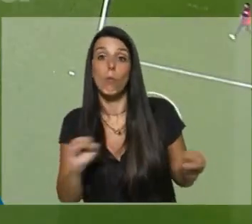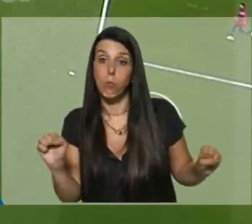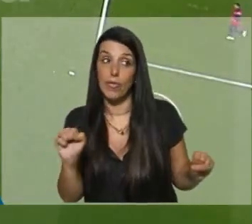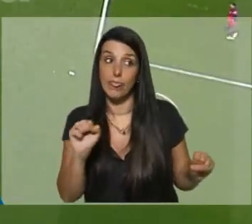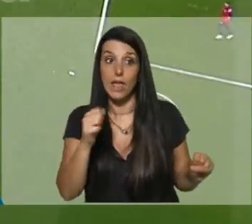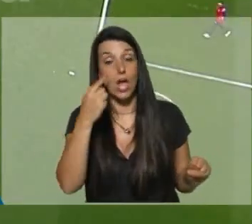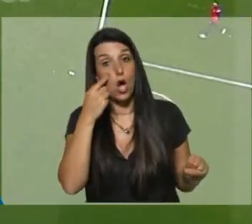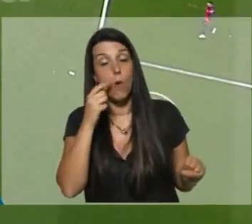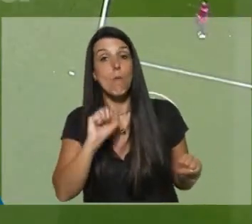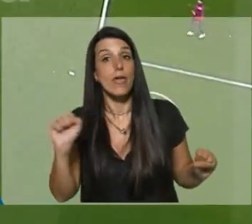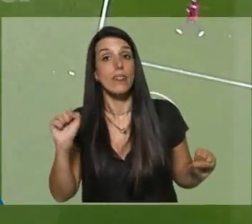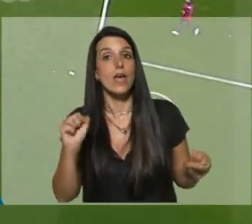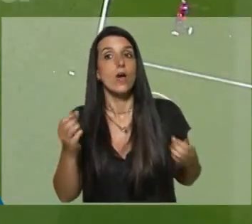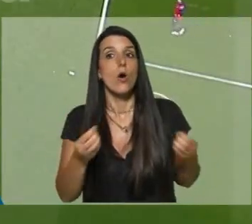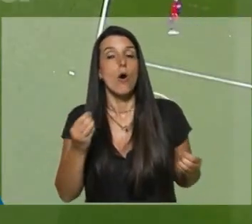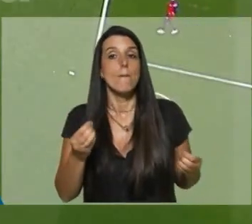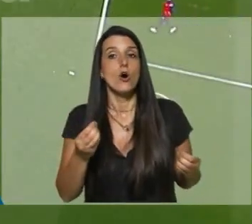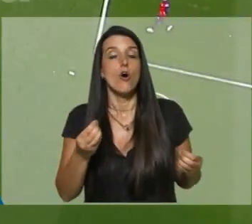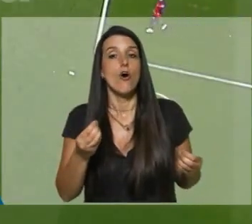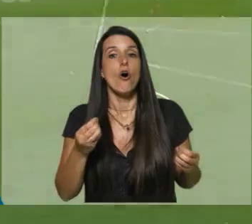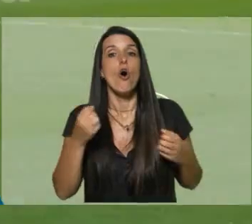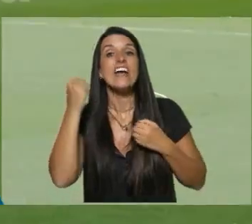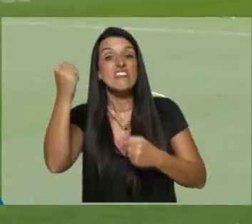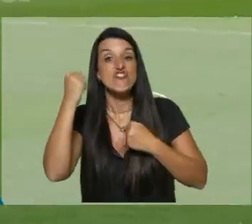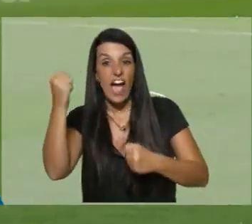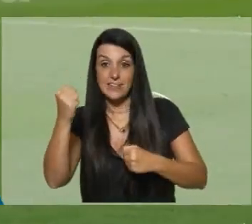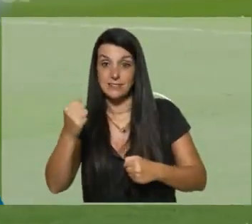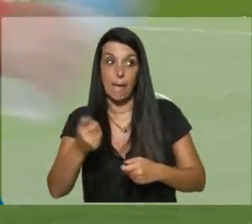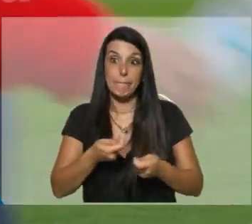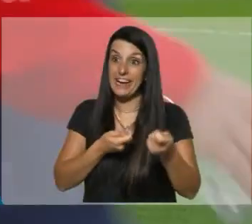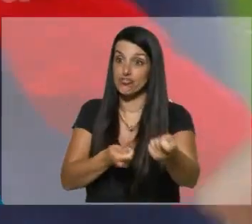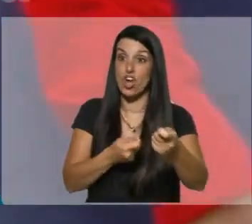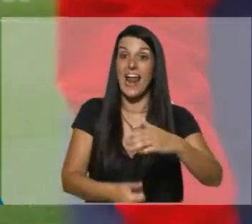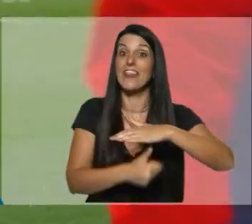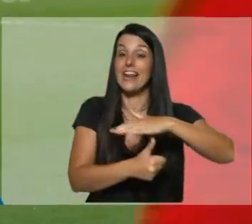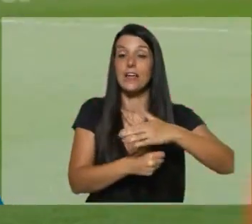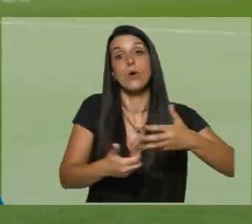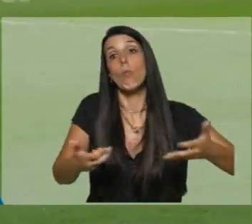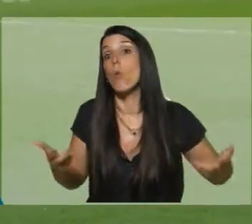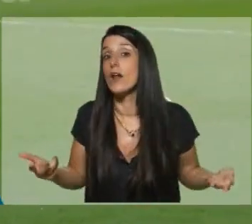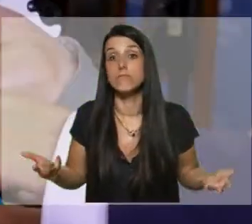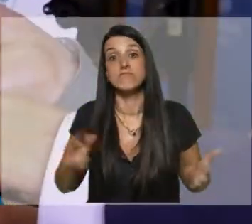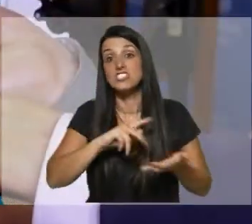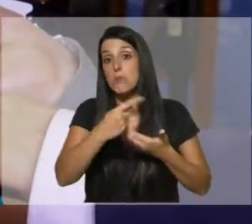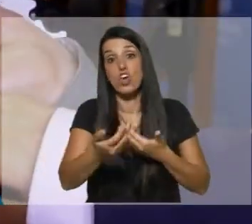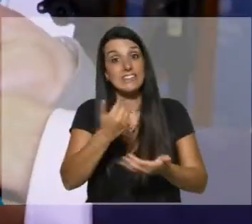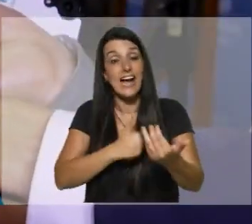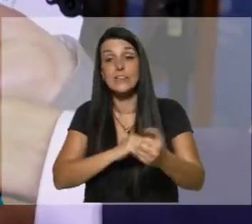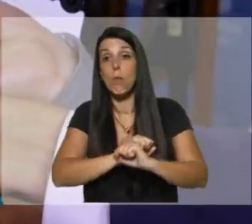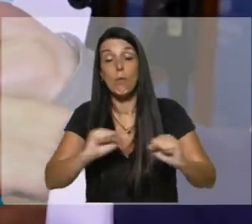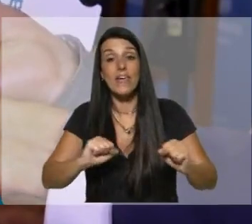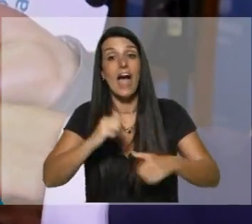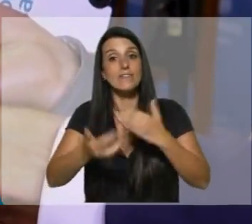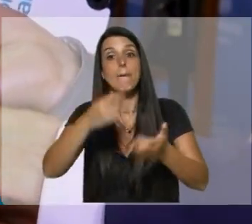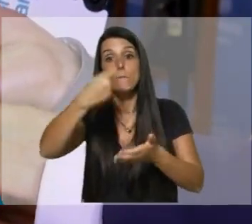utilizado por parte de los barras como un instrumento para presionar a los dirigentes. Bueno, si se saca del proyecto eso y se puede avanzar en el tema